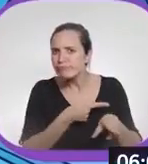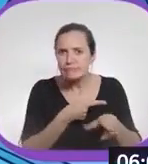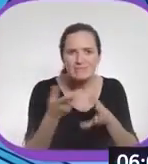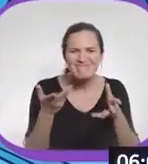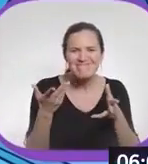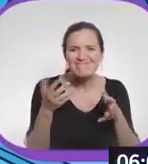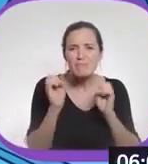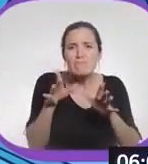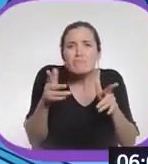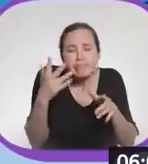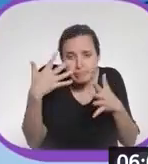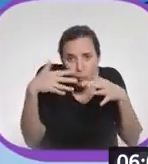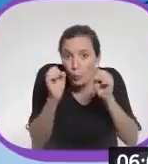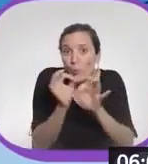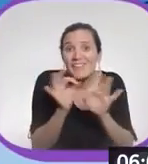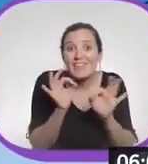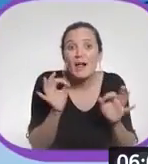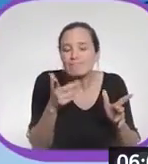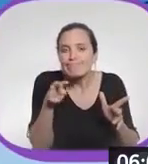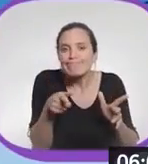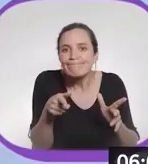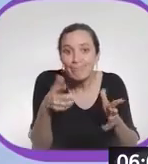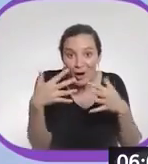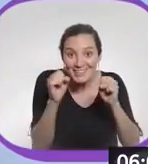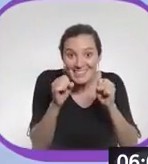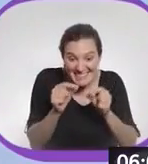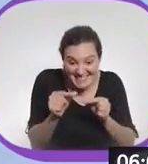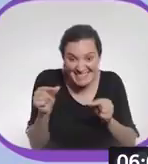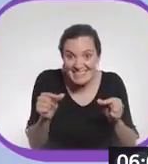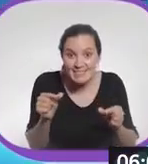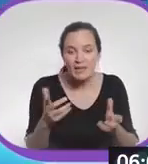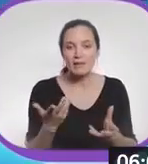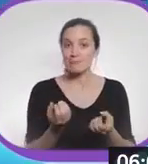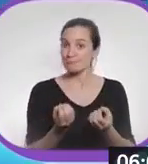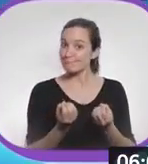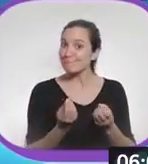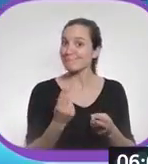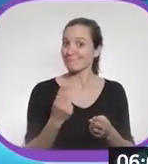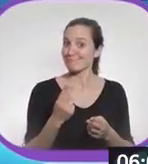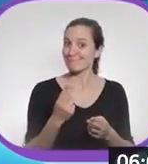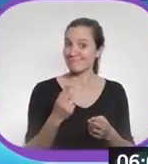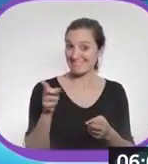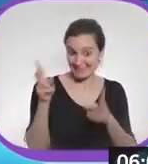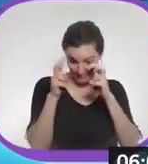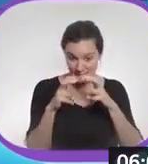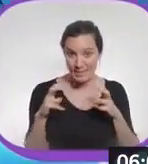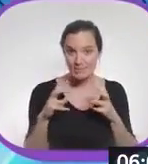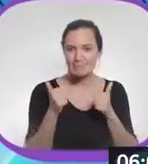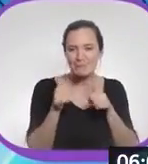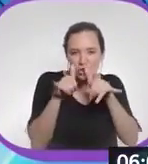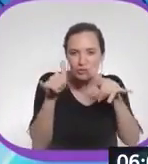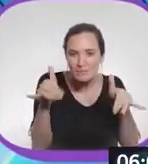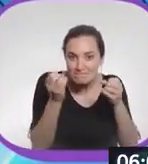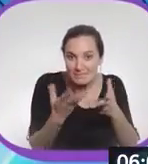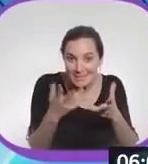malévola? No encuentro nada de magia, pero encontré estos pequeños tacos. Yo les digo, pequeñajos. Bien, al menos Sparky está investigando.